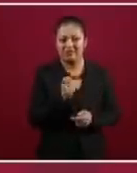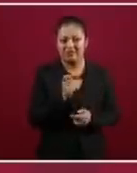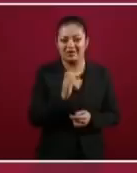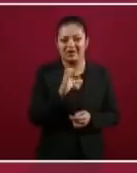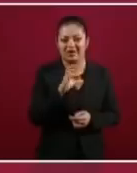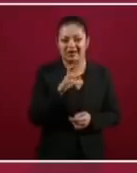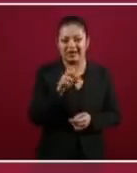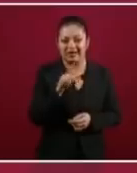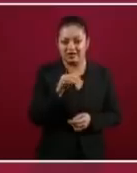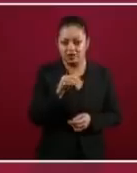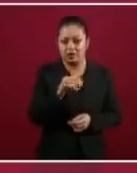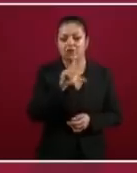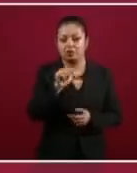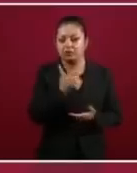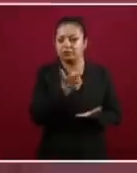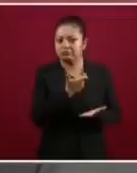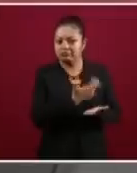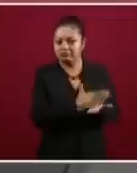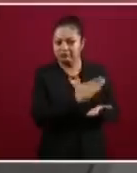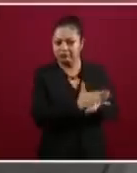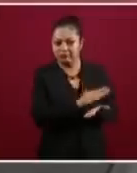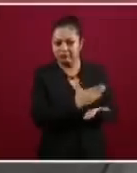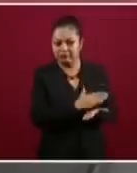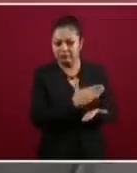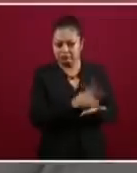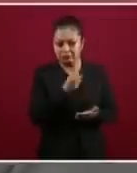no pagar